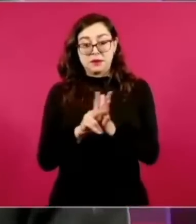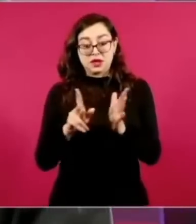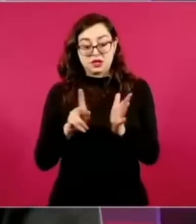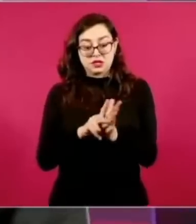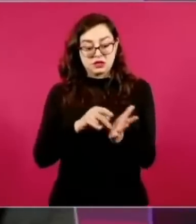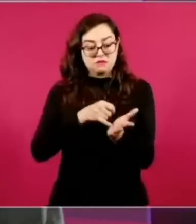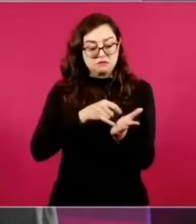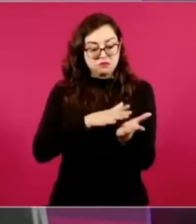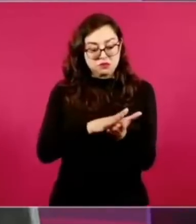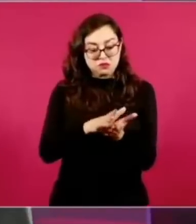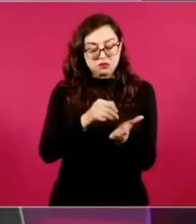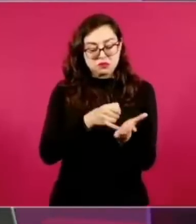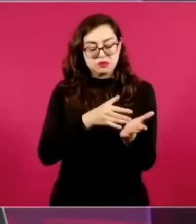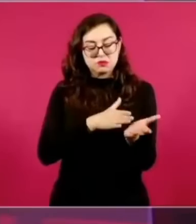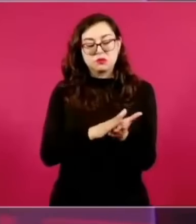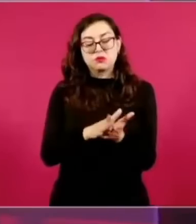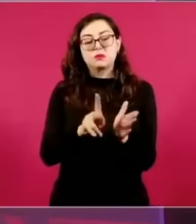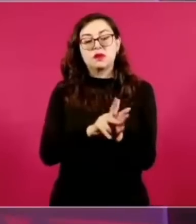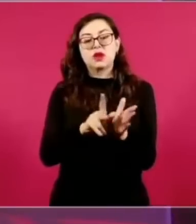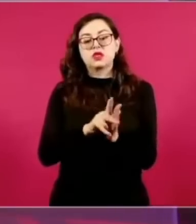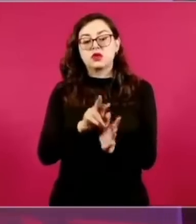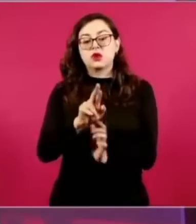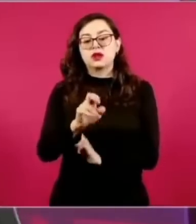Regeneración en